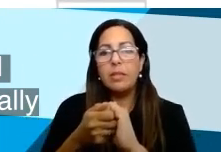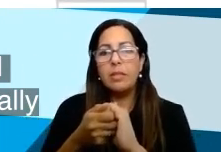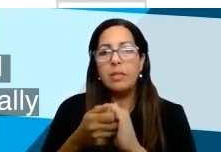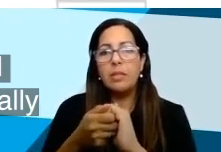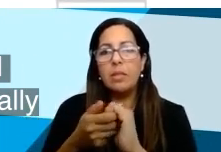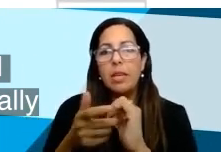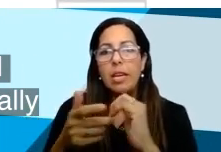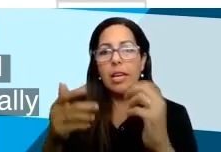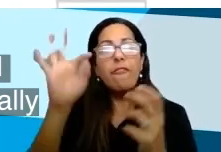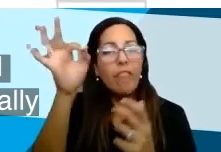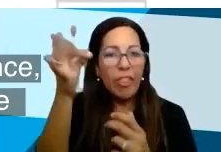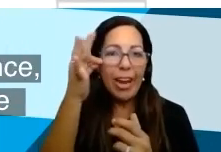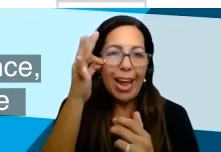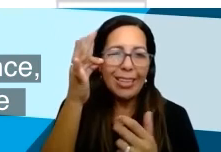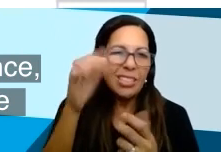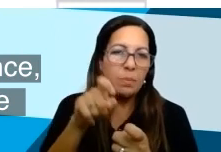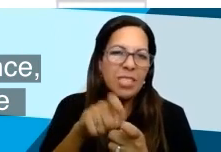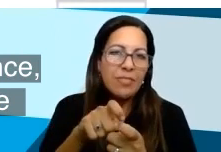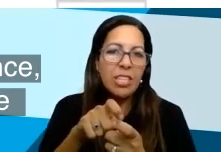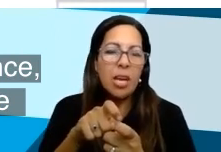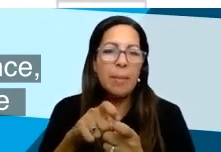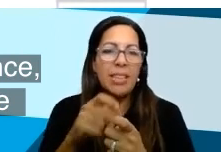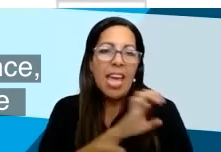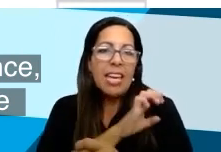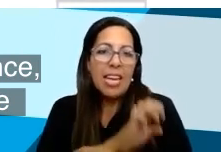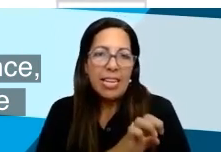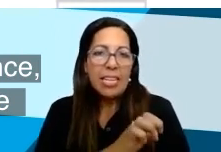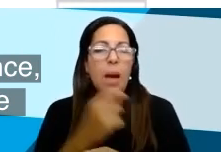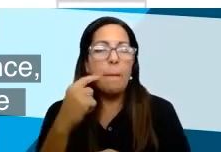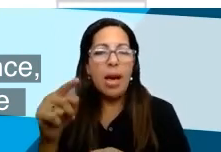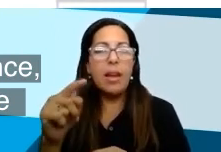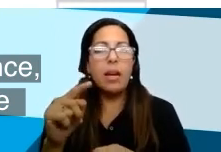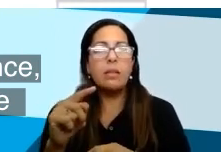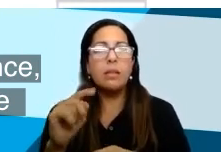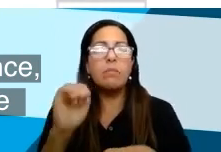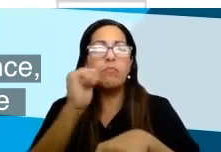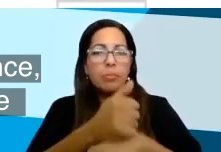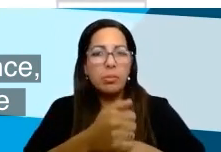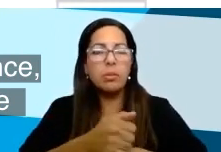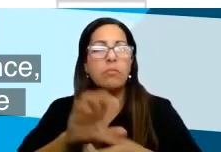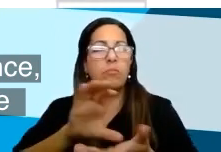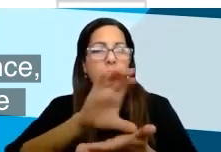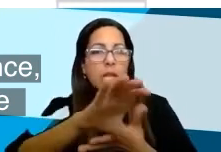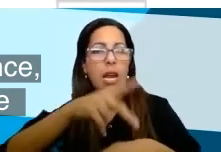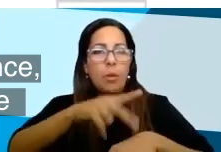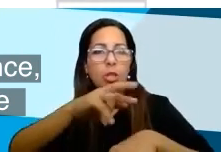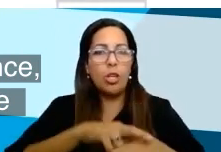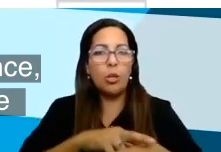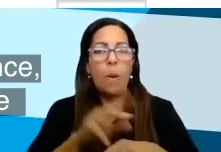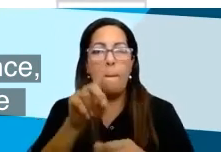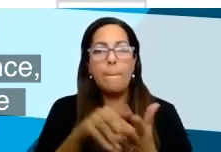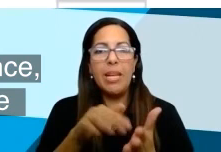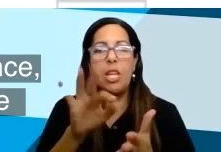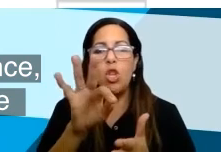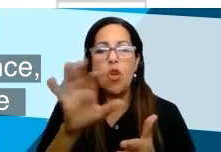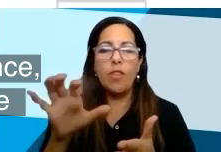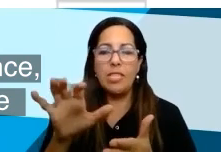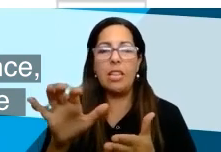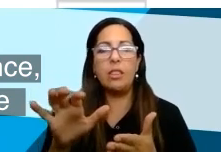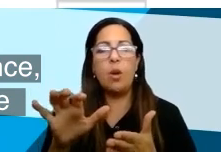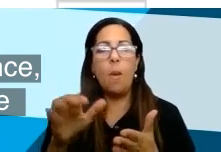socios federales, específicamente en el área de energía, para poder otorgarle a Puerto Rico los 1.900 millones de dólares de resiliencia